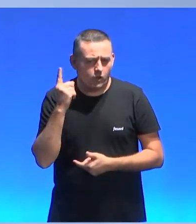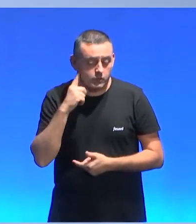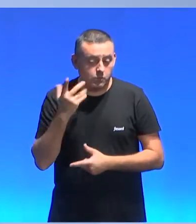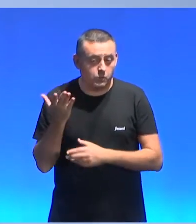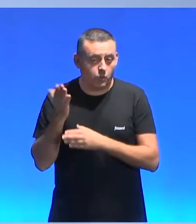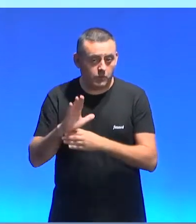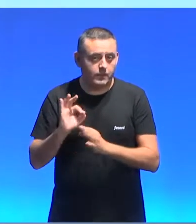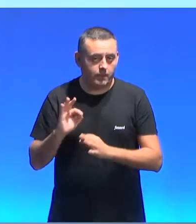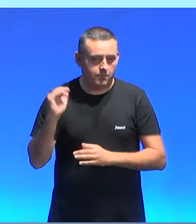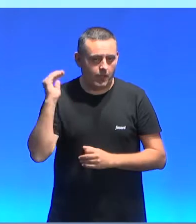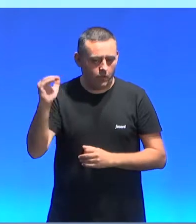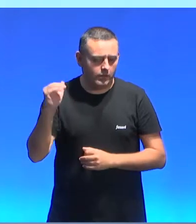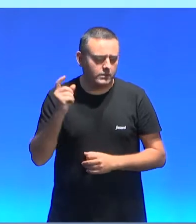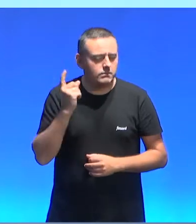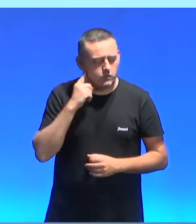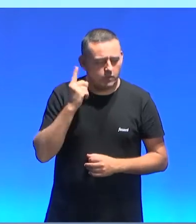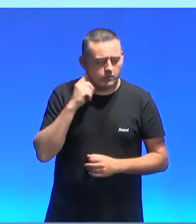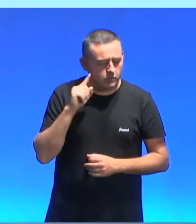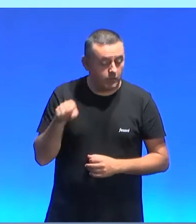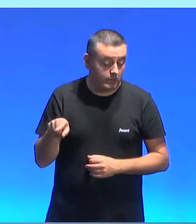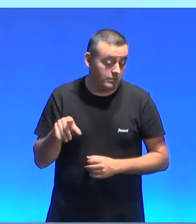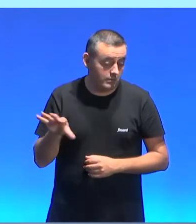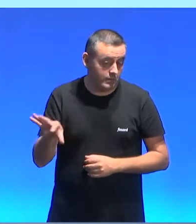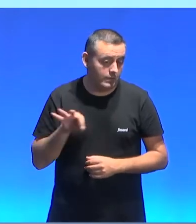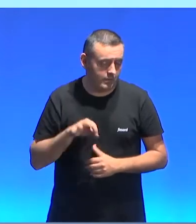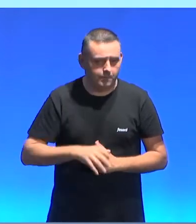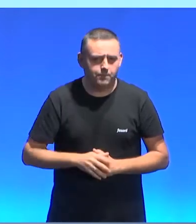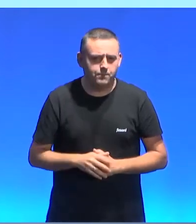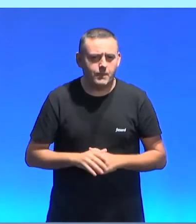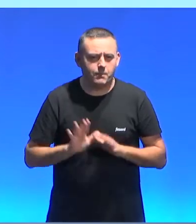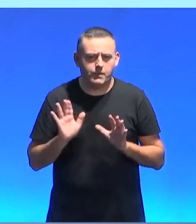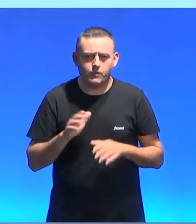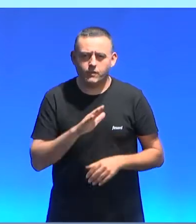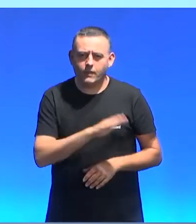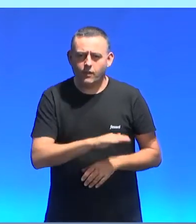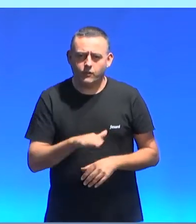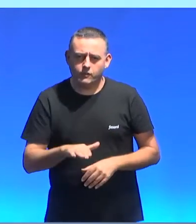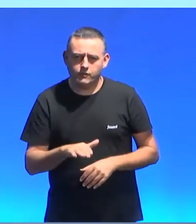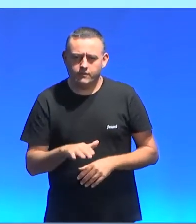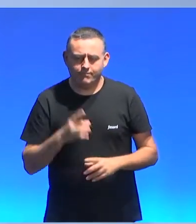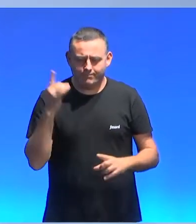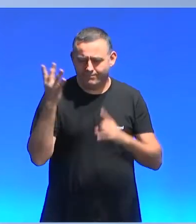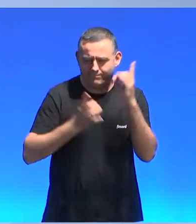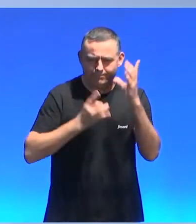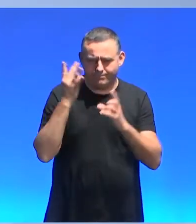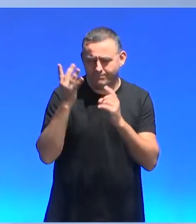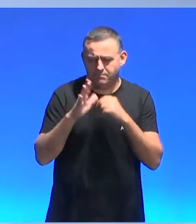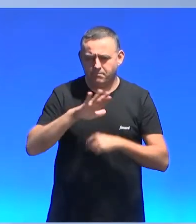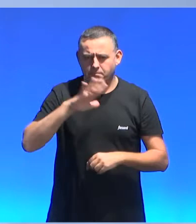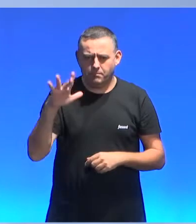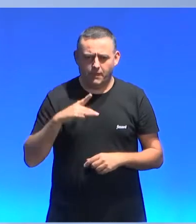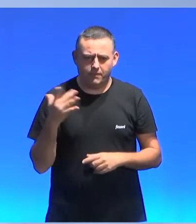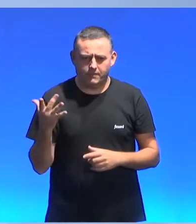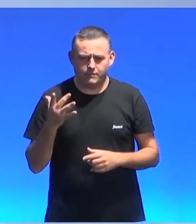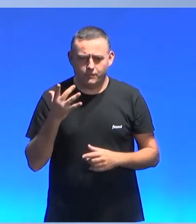infantiles, que normalmente suenan como tonterías, como cositas, y que esconden